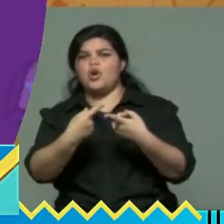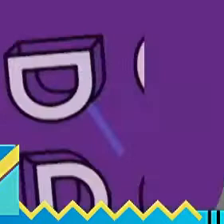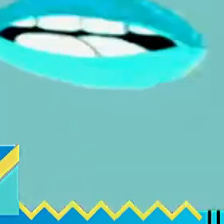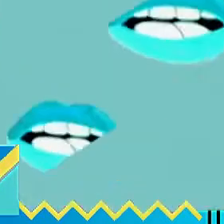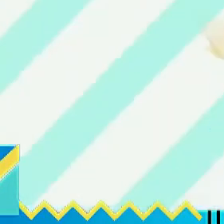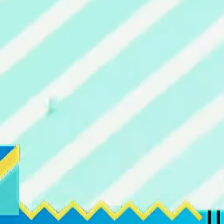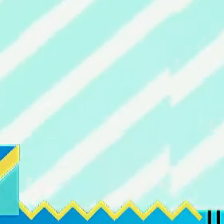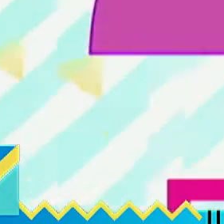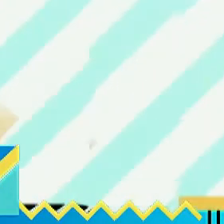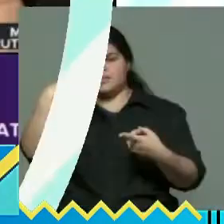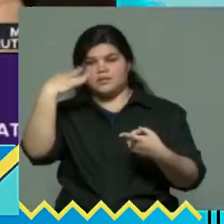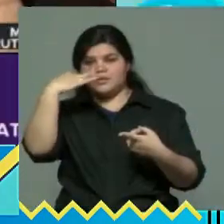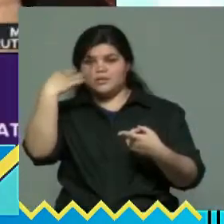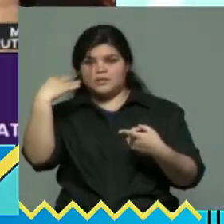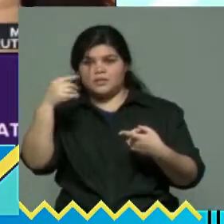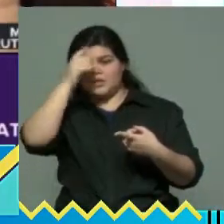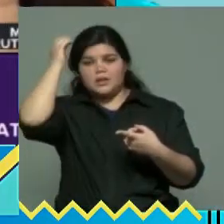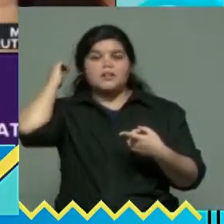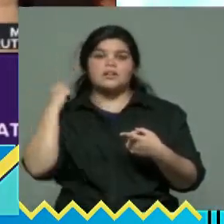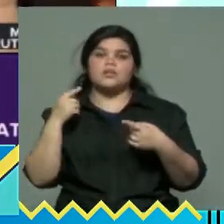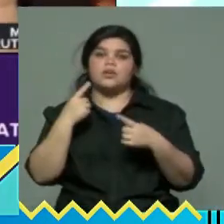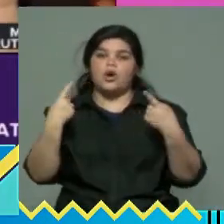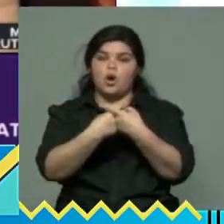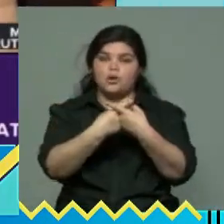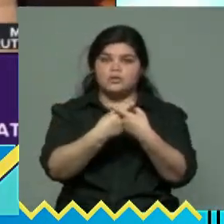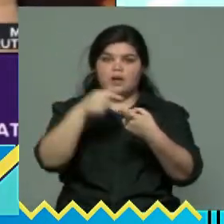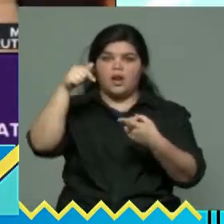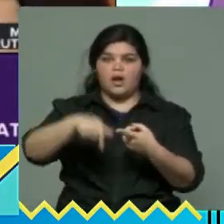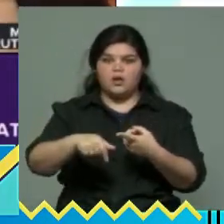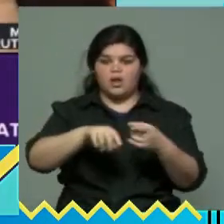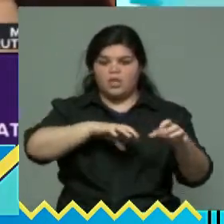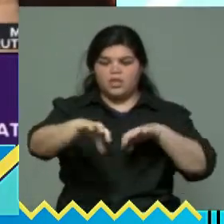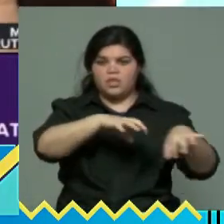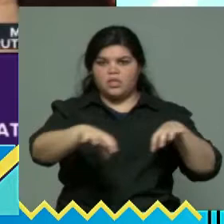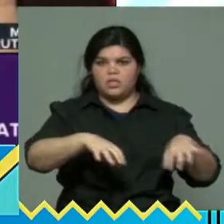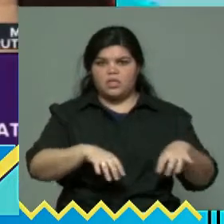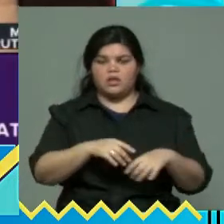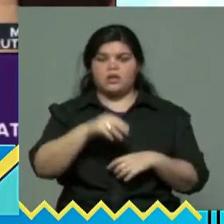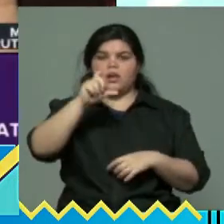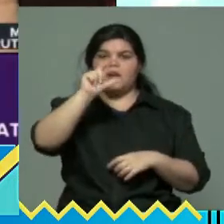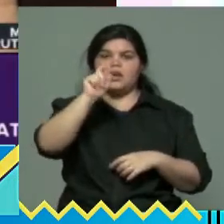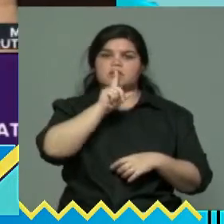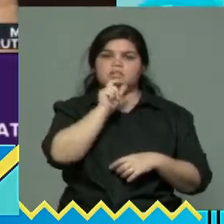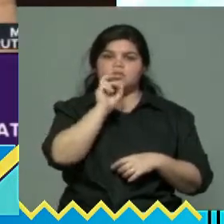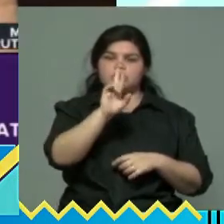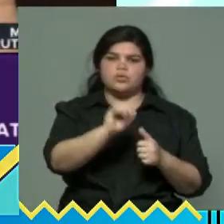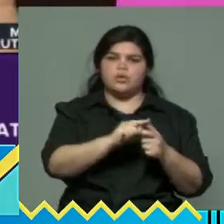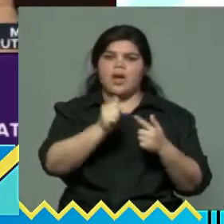momento, muy duramente, y que ahora están totalmente divididos entre sí. Nelson Castro, Jorge